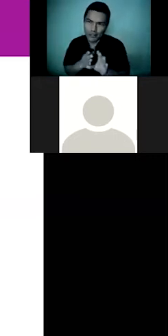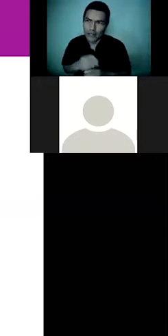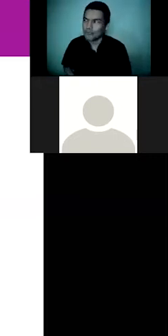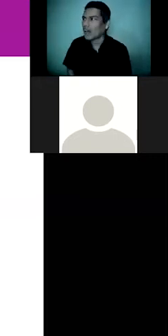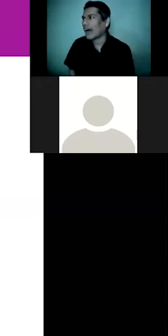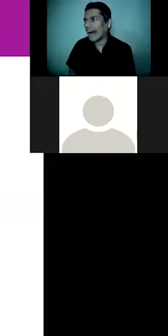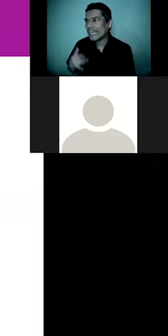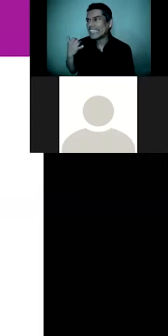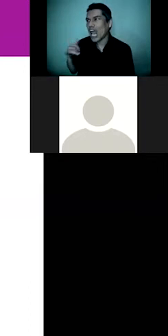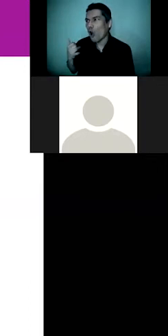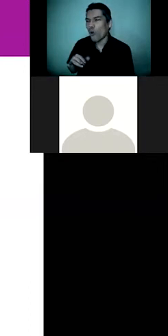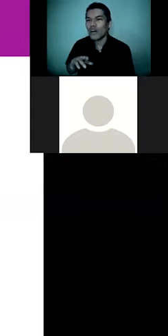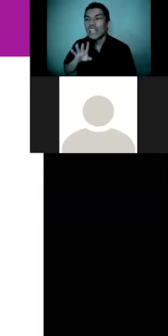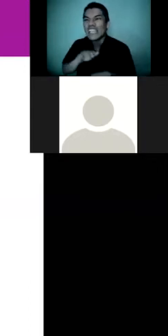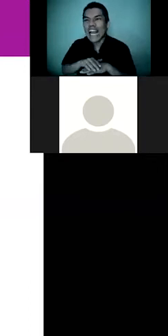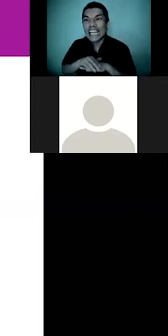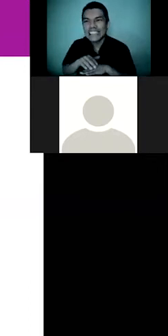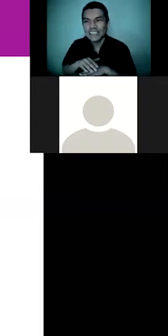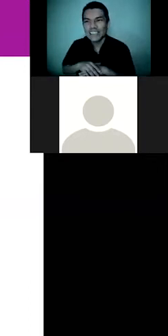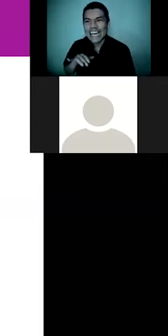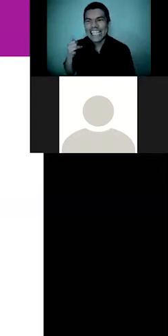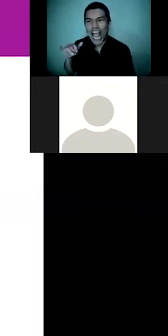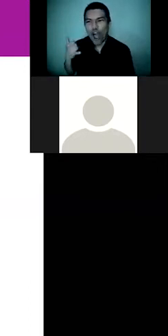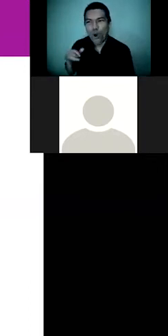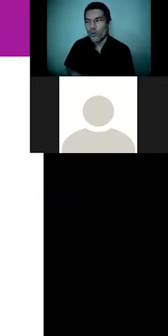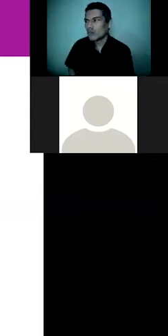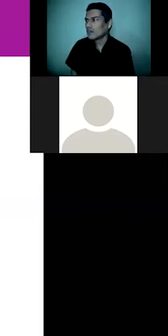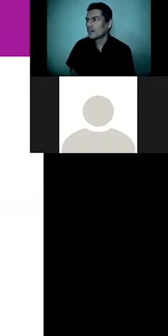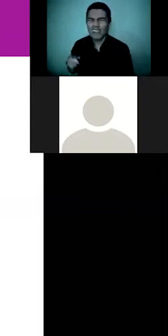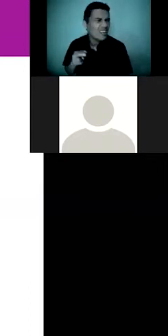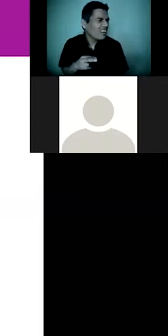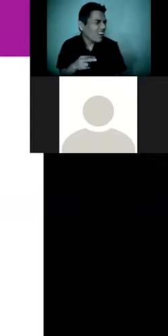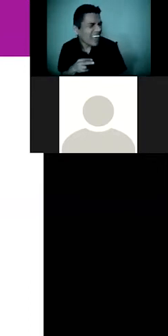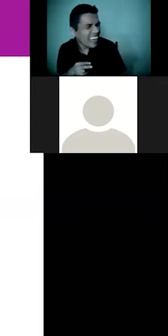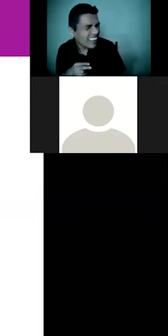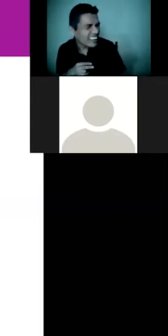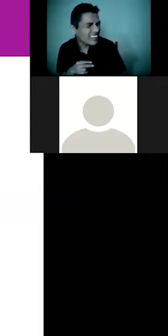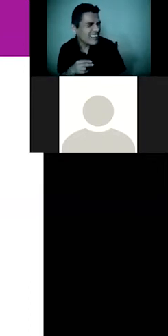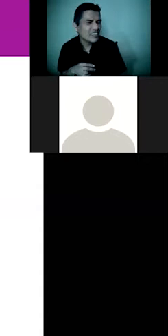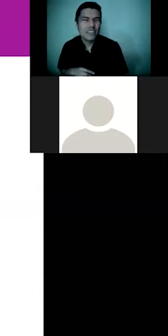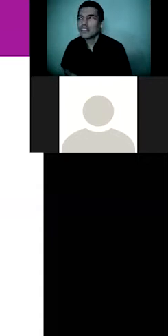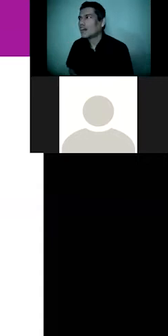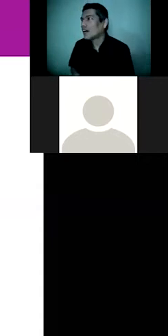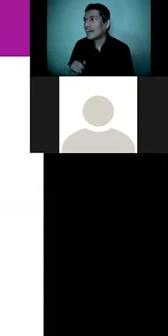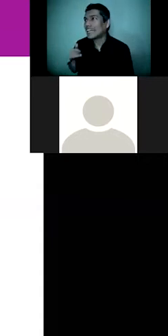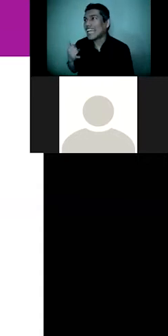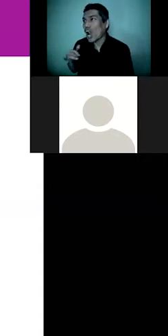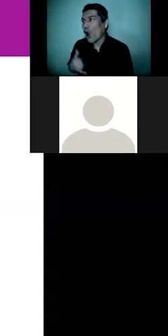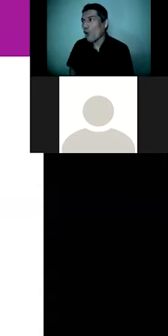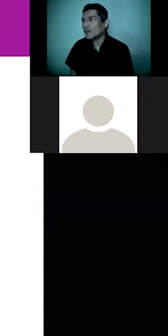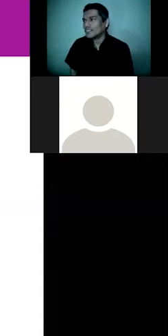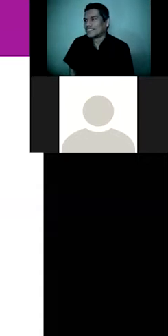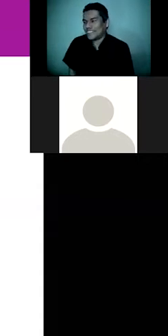Ya después estaba jugando con la psicóloga, ¿no? Le hablaba en inglés. ¿Qué? ¿Qué estás hablando? ¿Estás